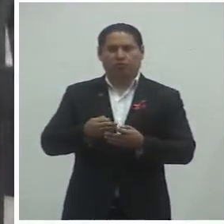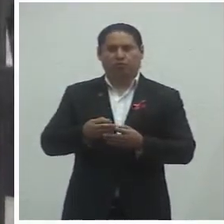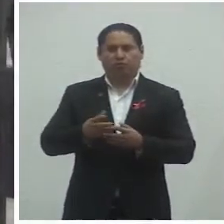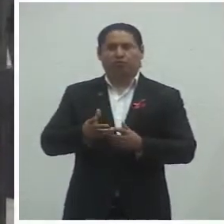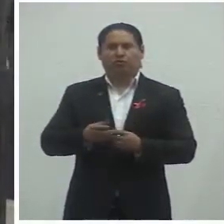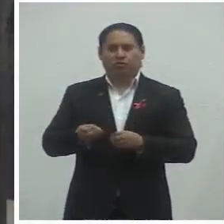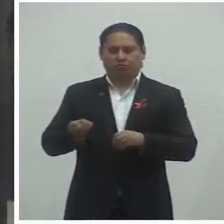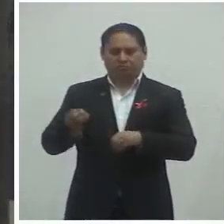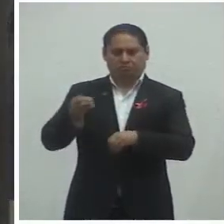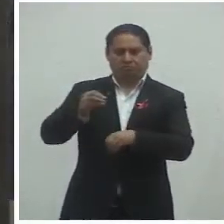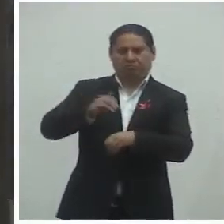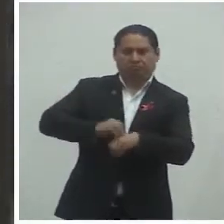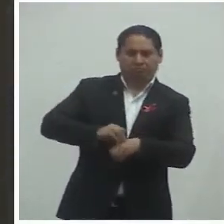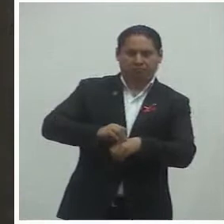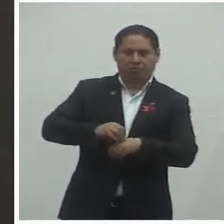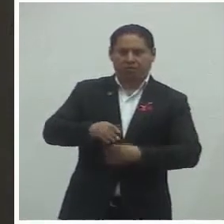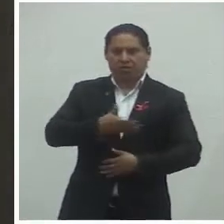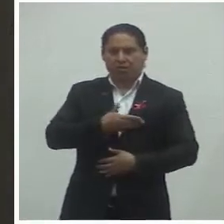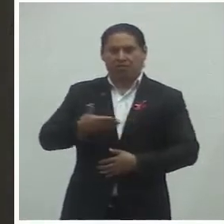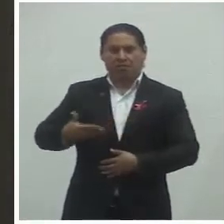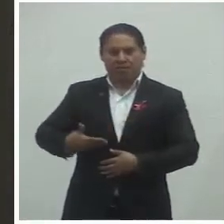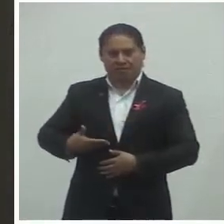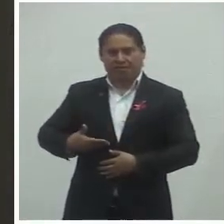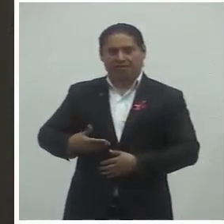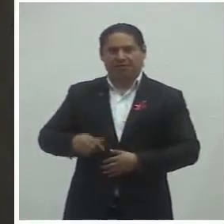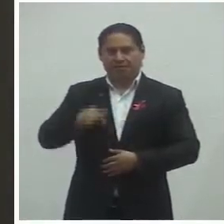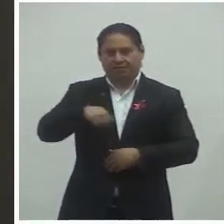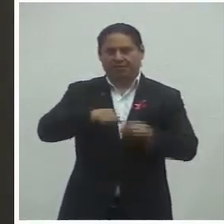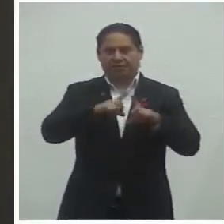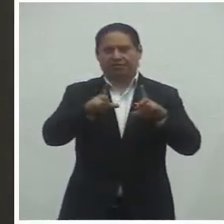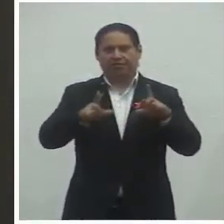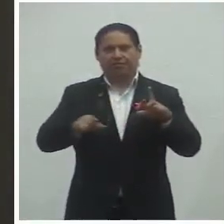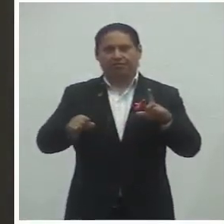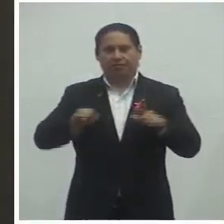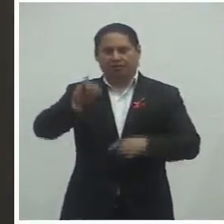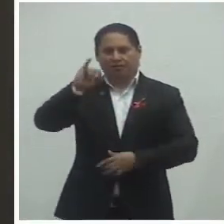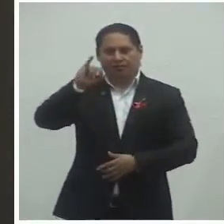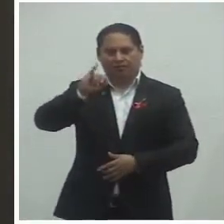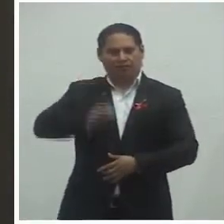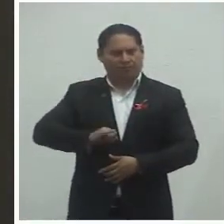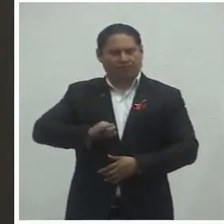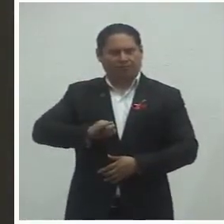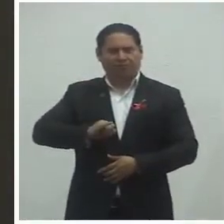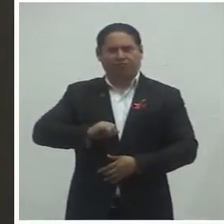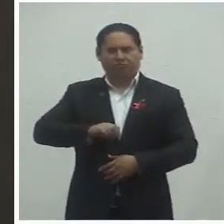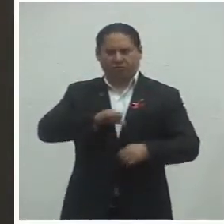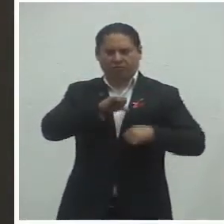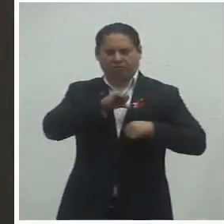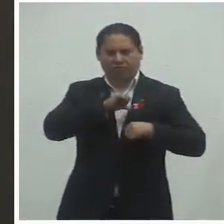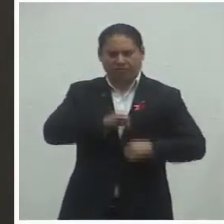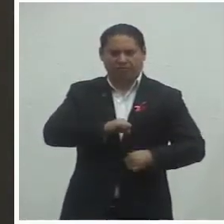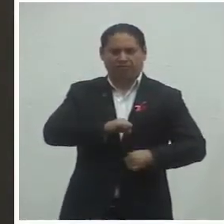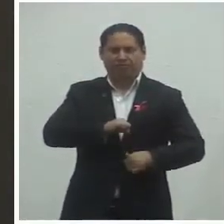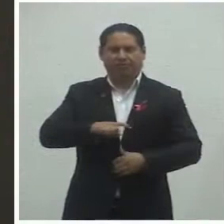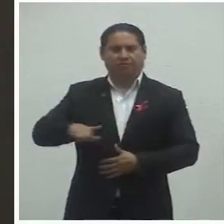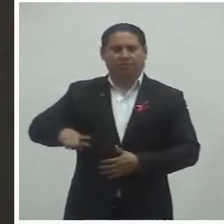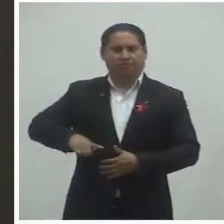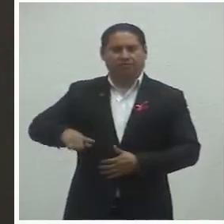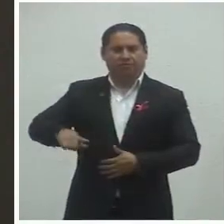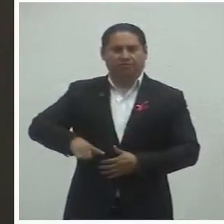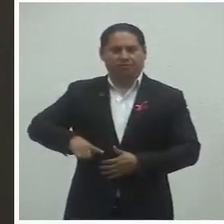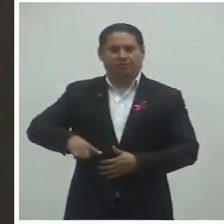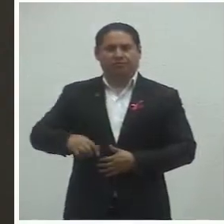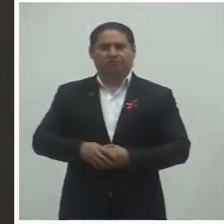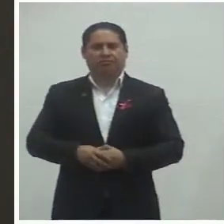instituciones en el presidente de la República. Es el jefe de Estado y el jefe de gobierno. Es también